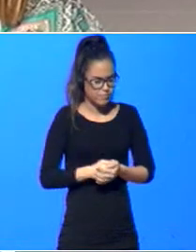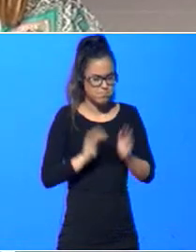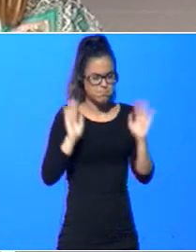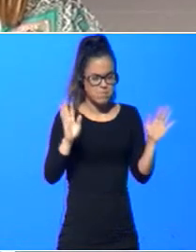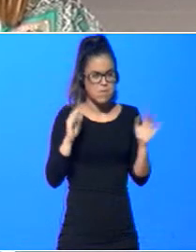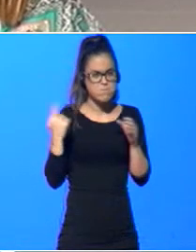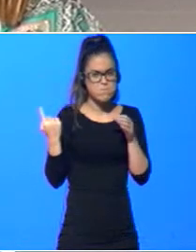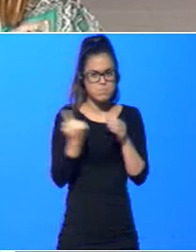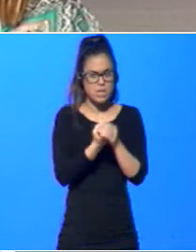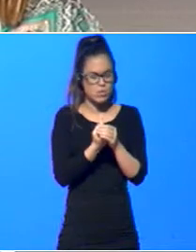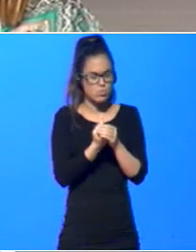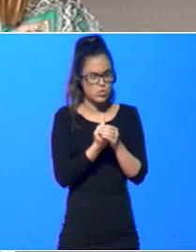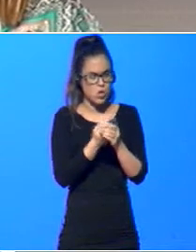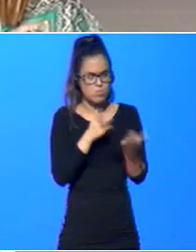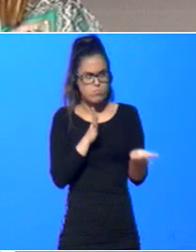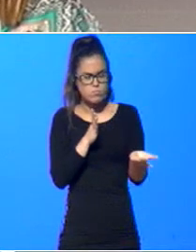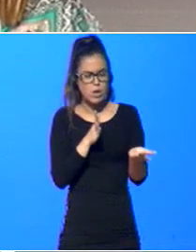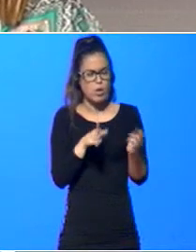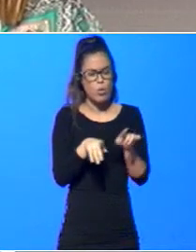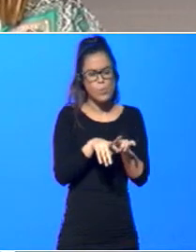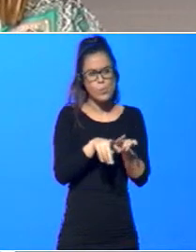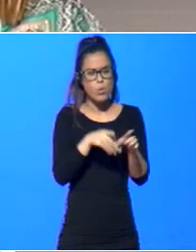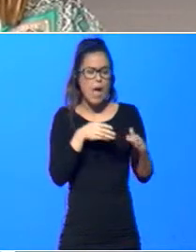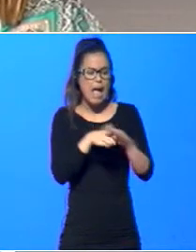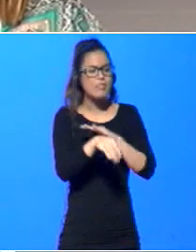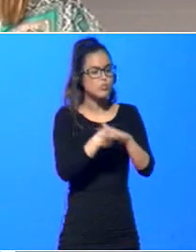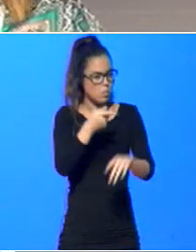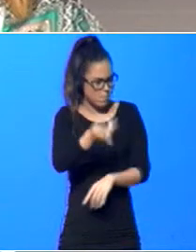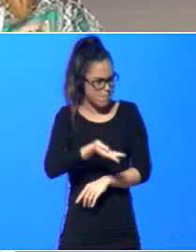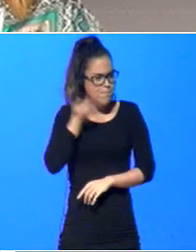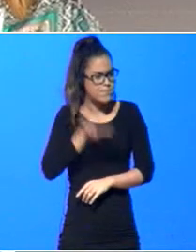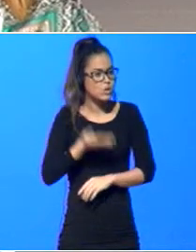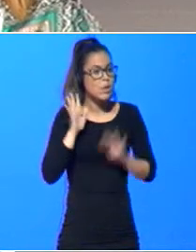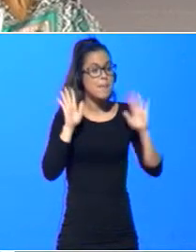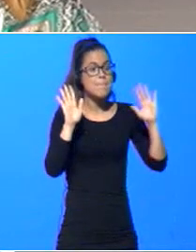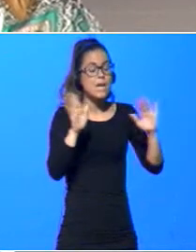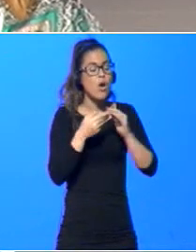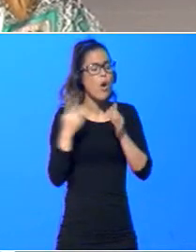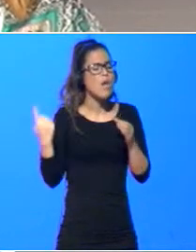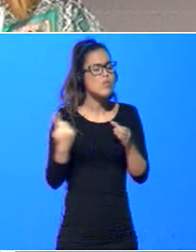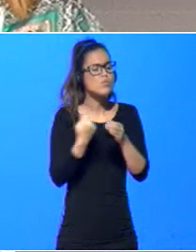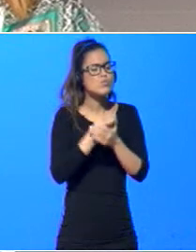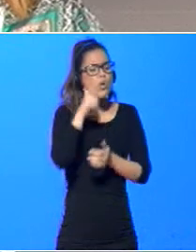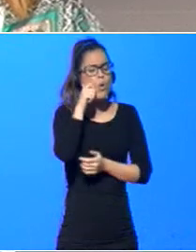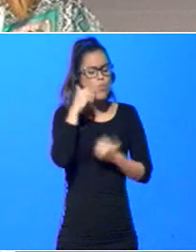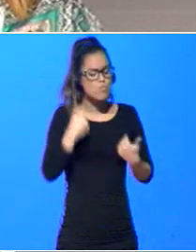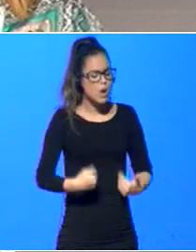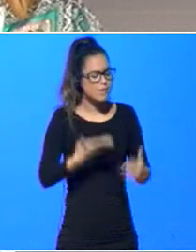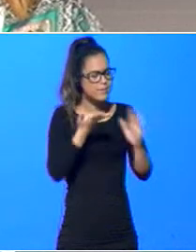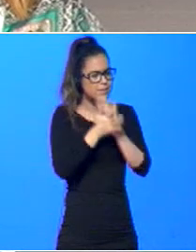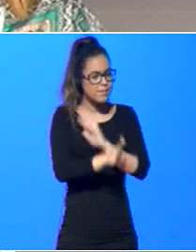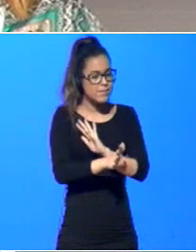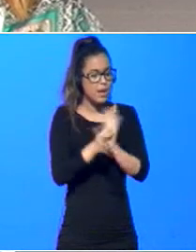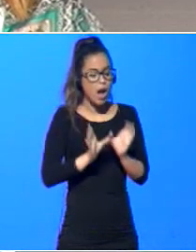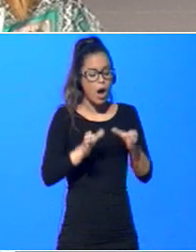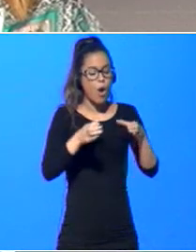inclusión como acceso, y eso es muy importante. Pero inclusión humana significa construir grupos